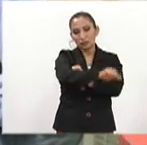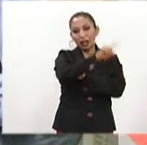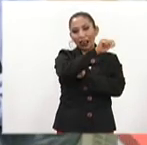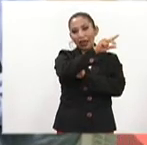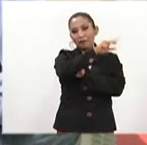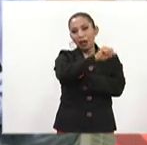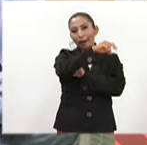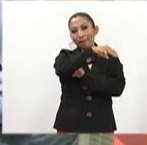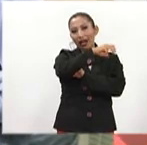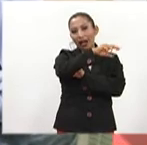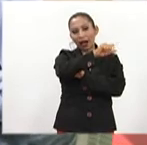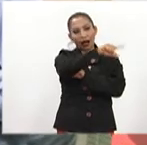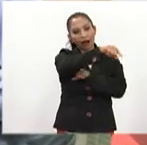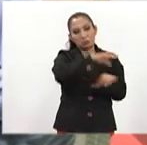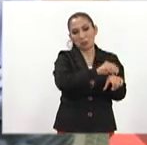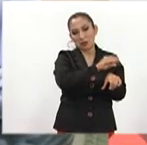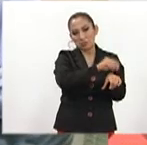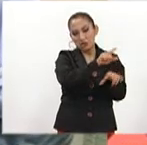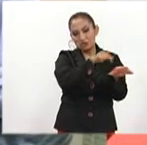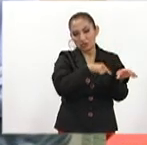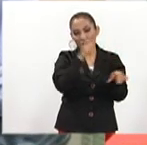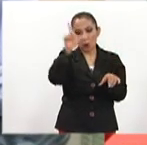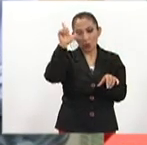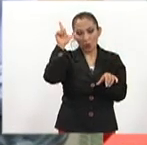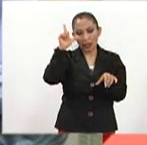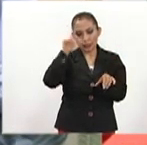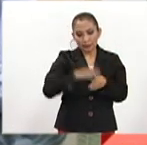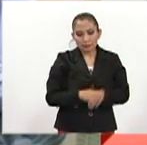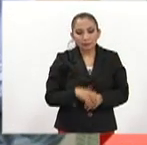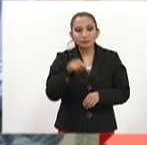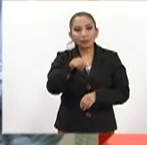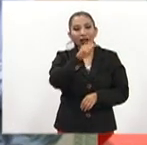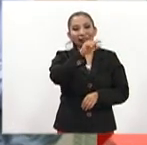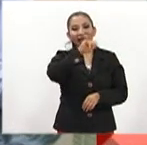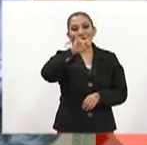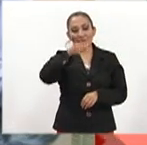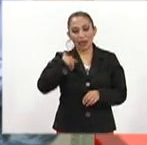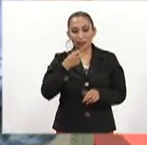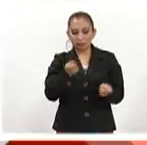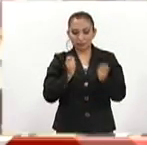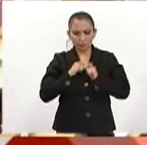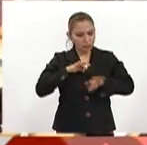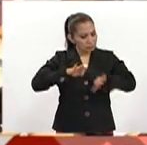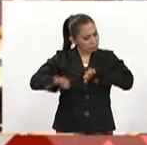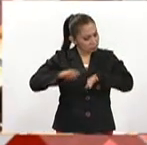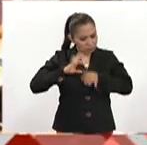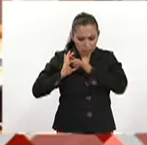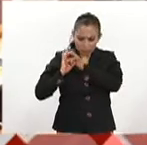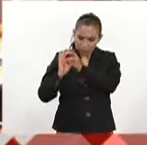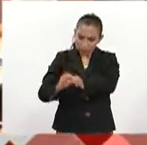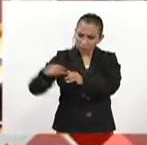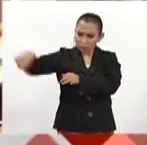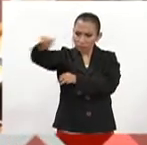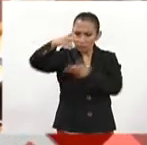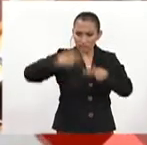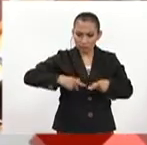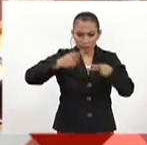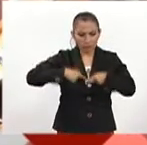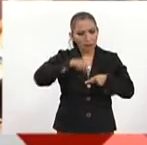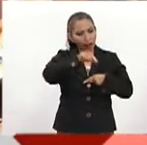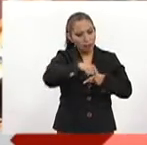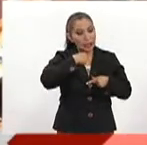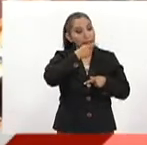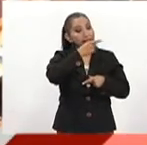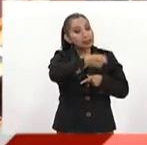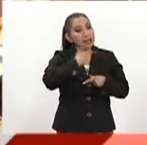Leiva Mena, quien pidió licencia al cargo el lunes pasado. Tejeda Vargas afirmó que trabajará de la mano con la sociedad civil y